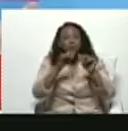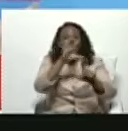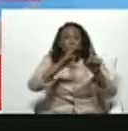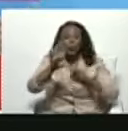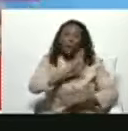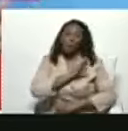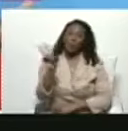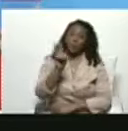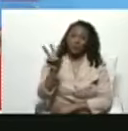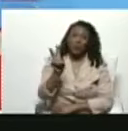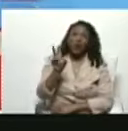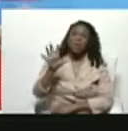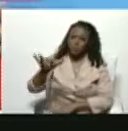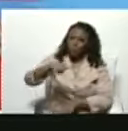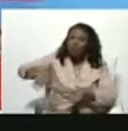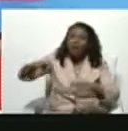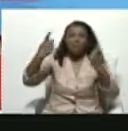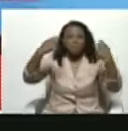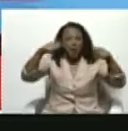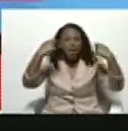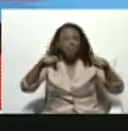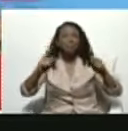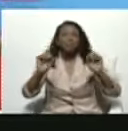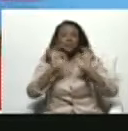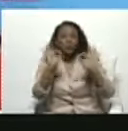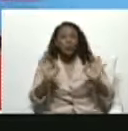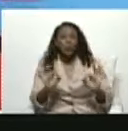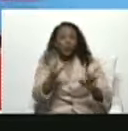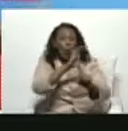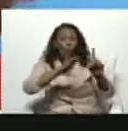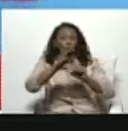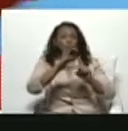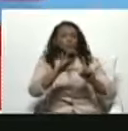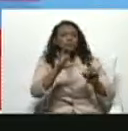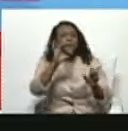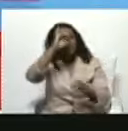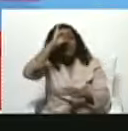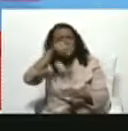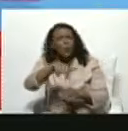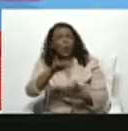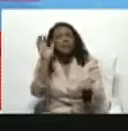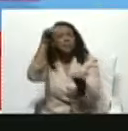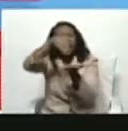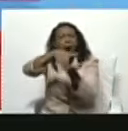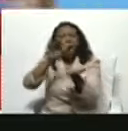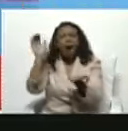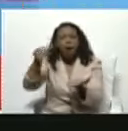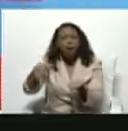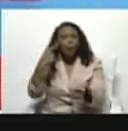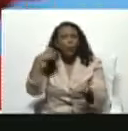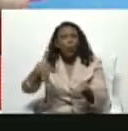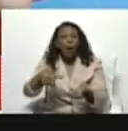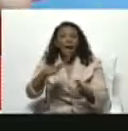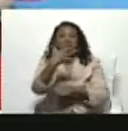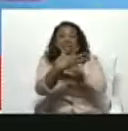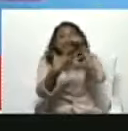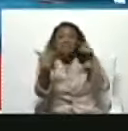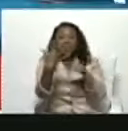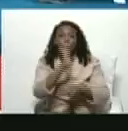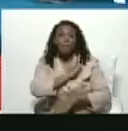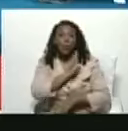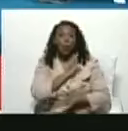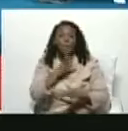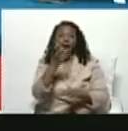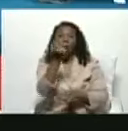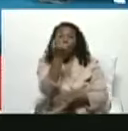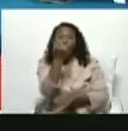cultura venezolana y para ustedes que practican y forman parte de la cofradía día a día. El Estado de Aragua, Jesús, tiene 5 cofradías de